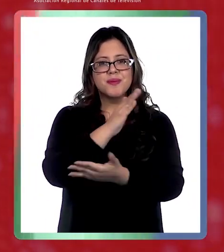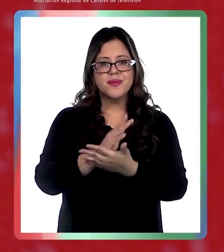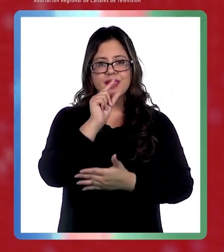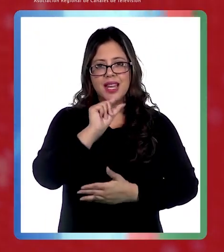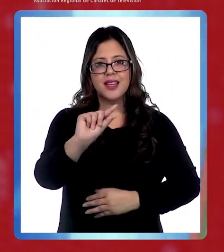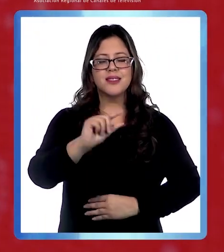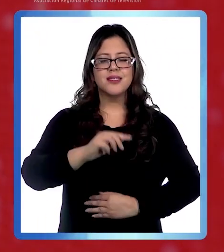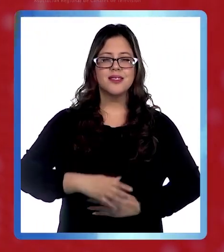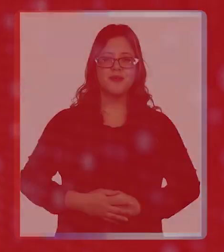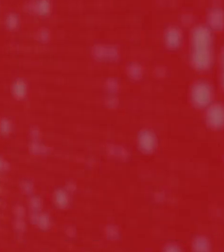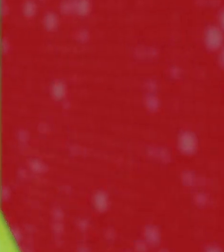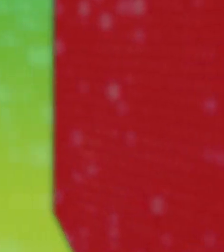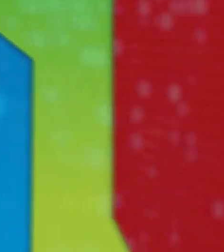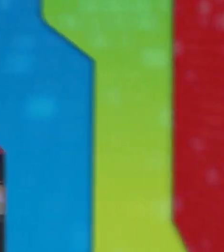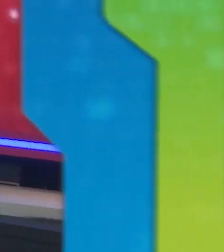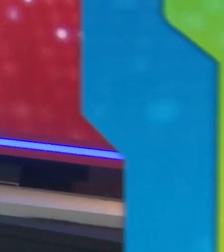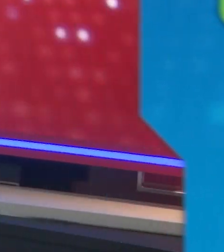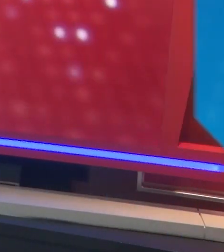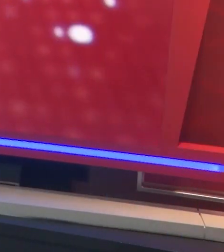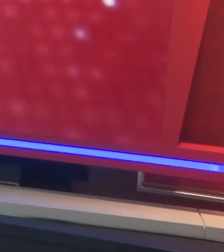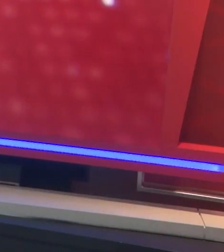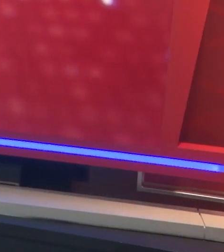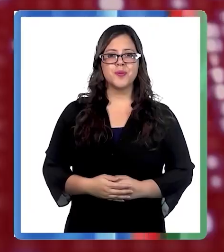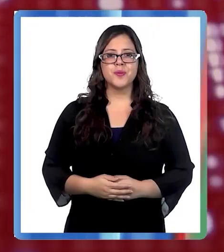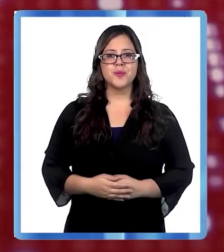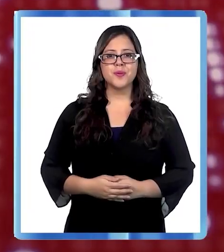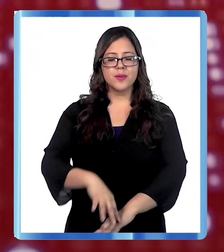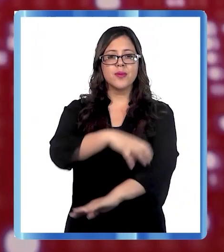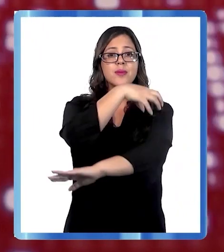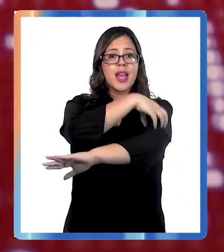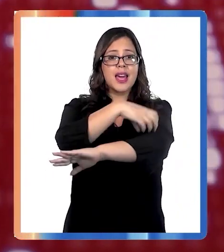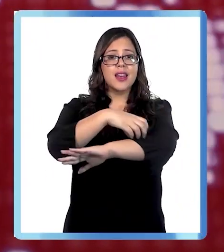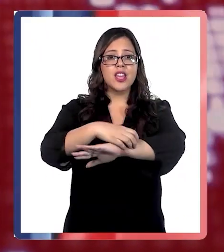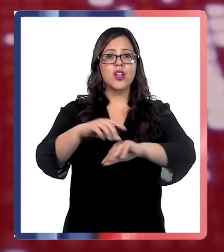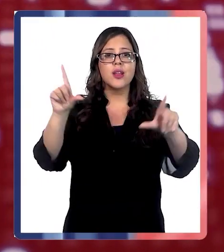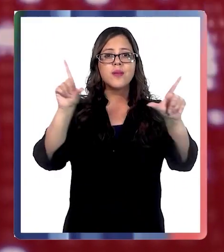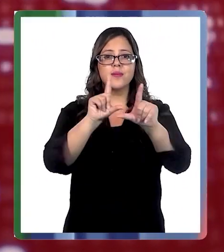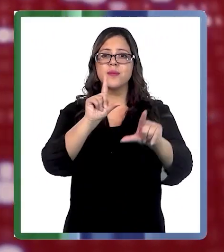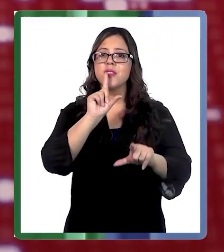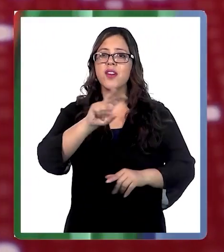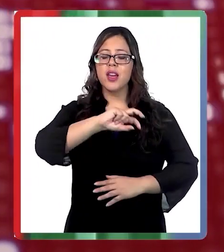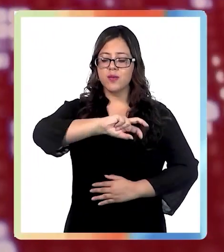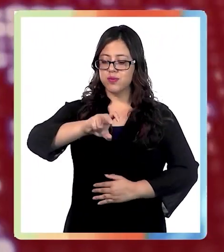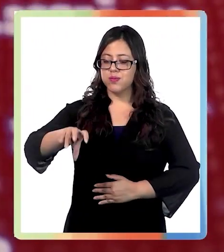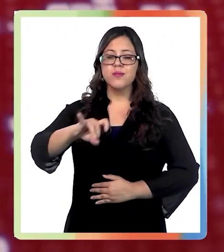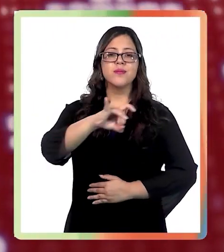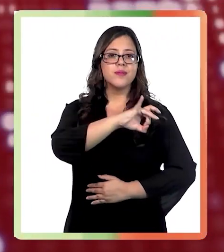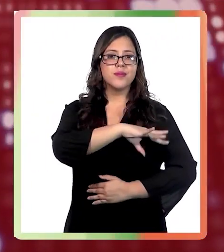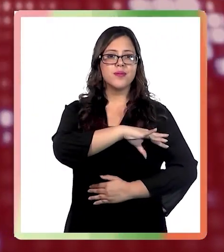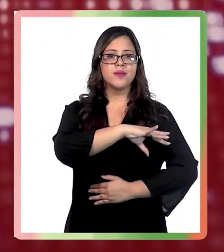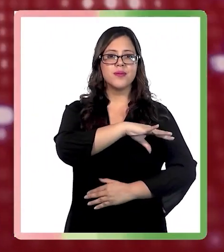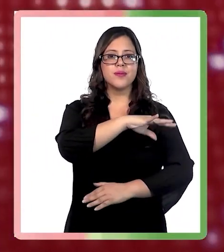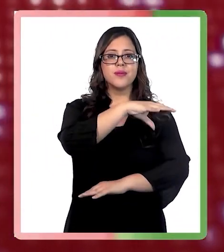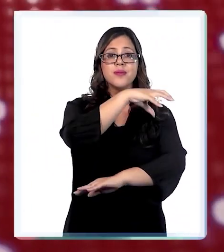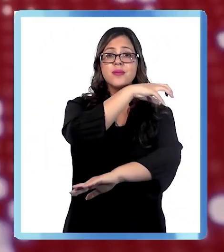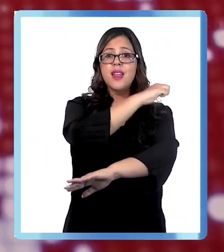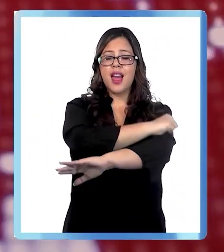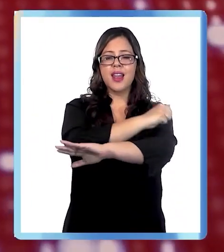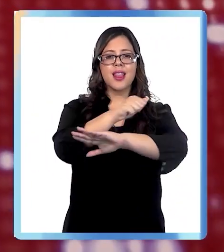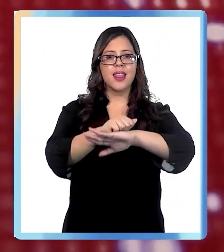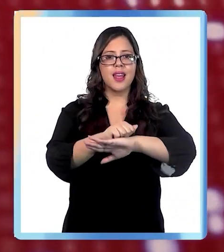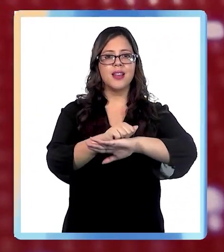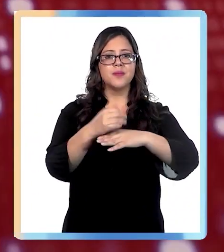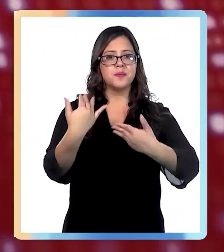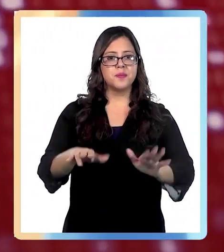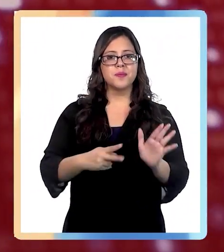acompañarnos les mandamos un abrazo grande y hasta pronto asociación Regional de canales de televisión de señal abierta de chile